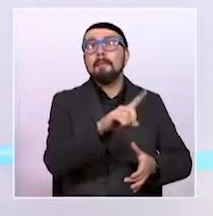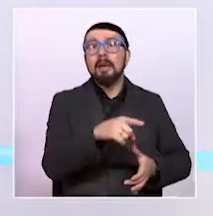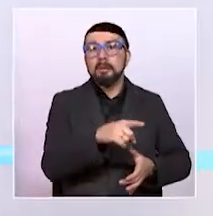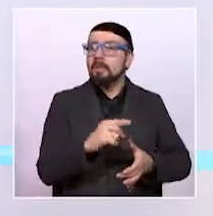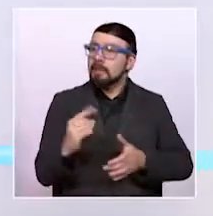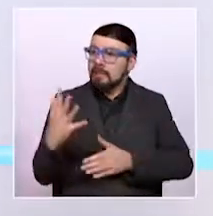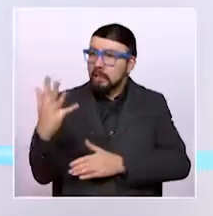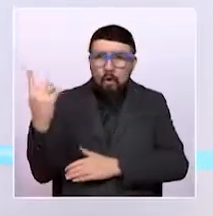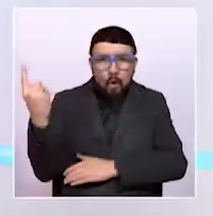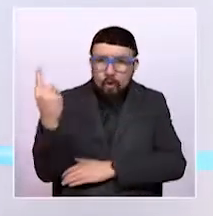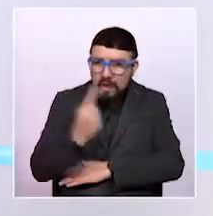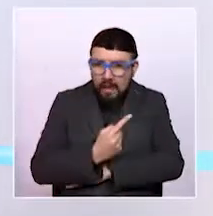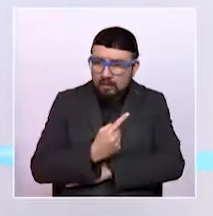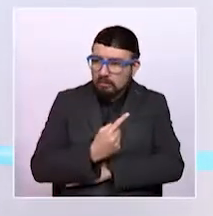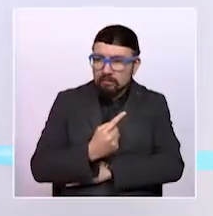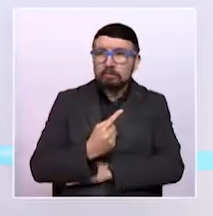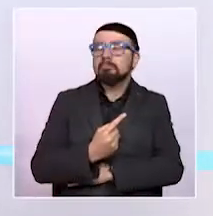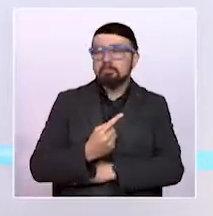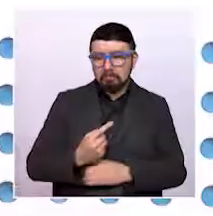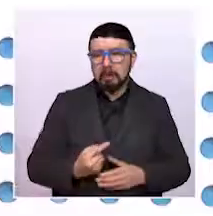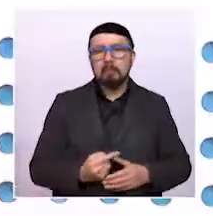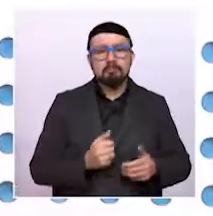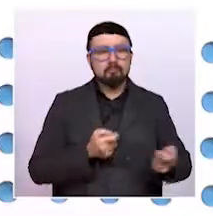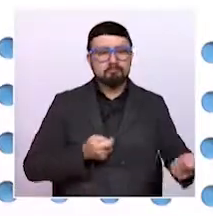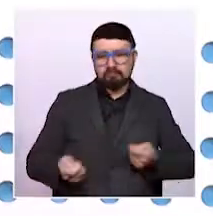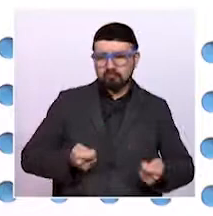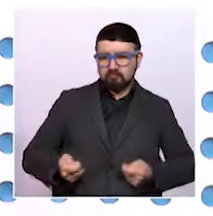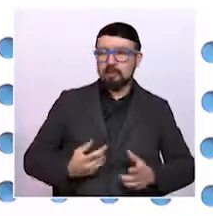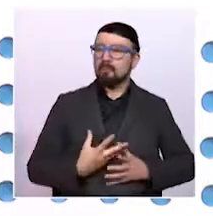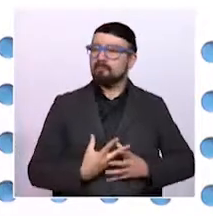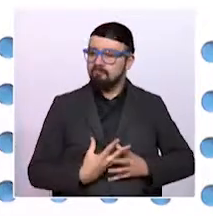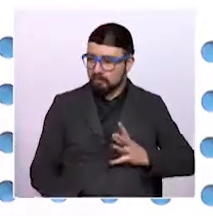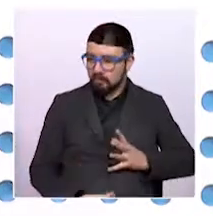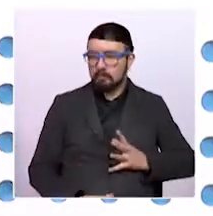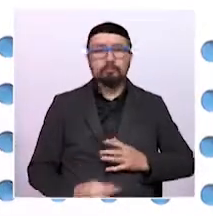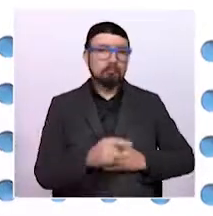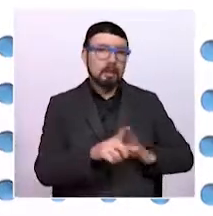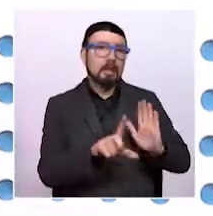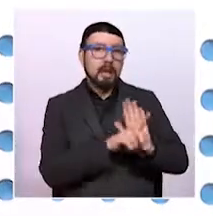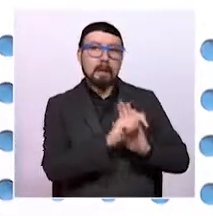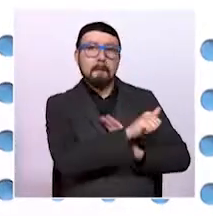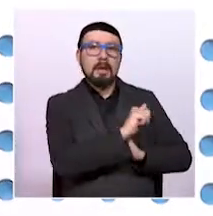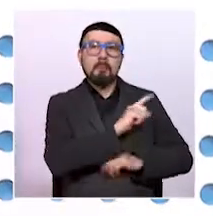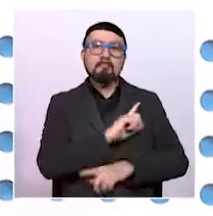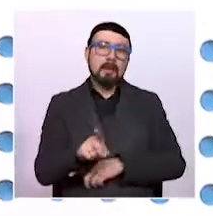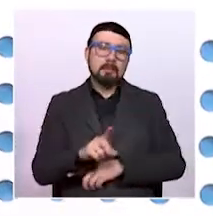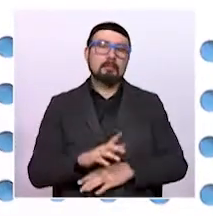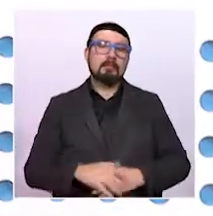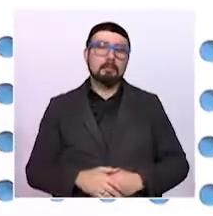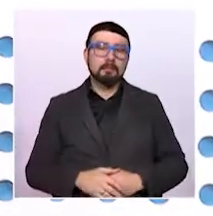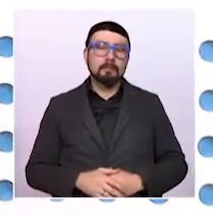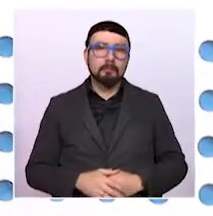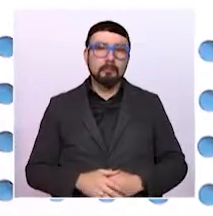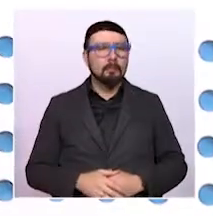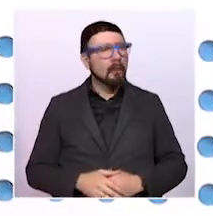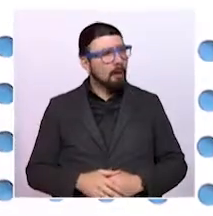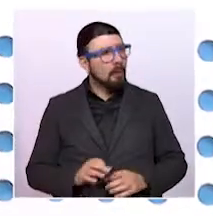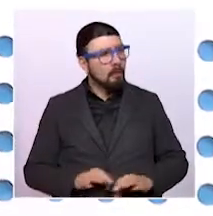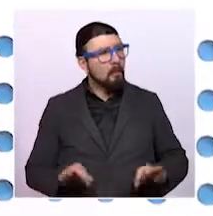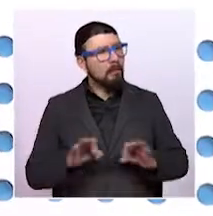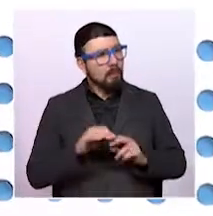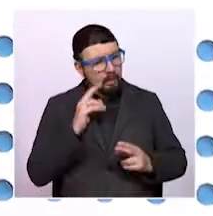cinco días es lo que nos dice la ley perfecto es importante que ustedes conozcan sobre este tema para que